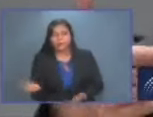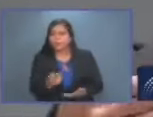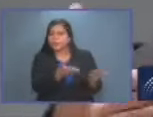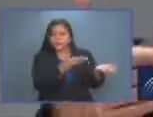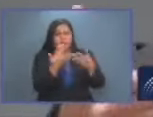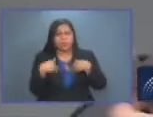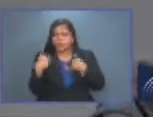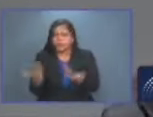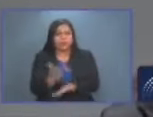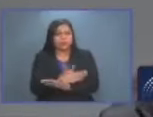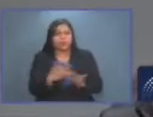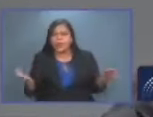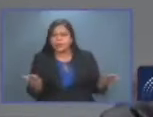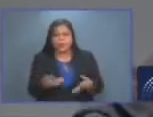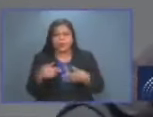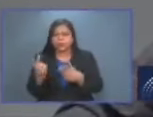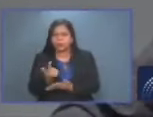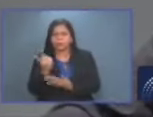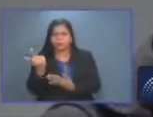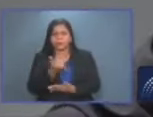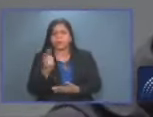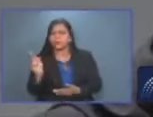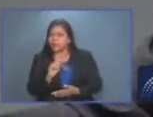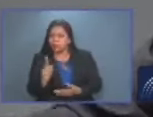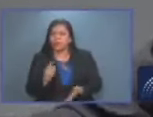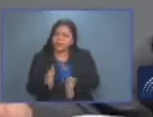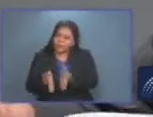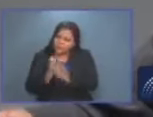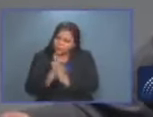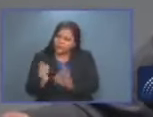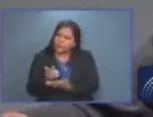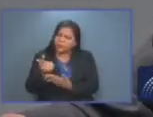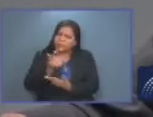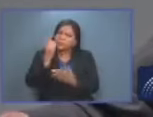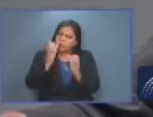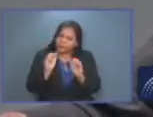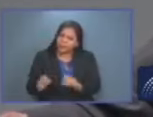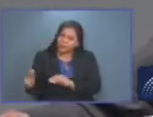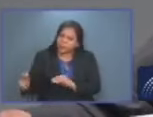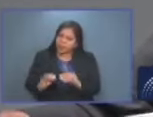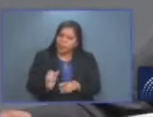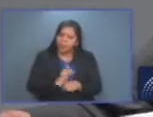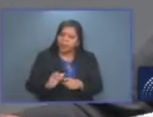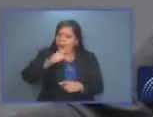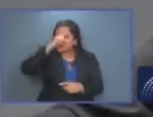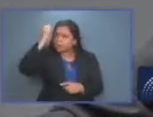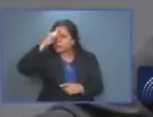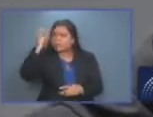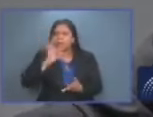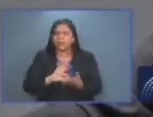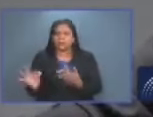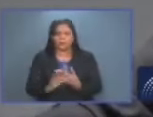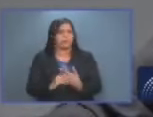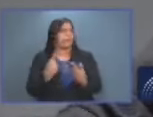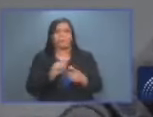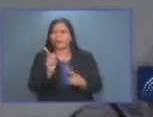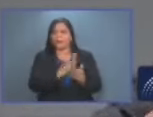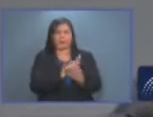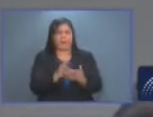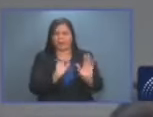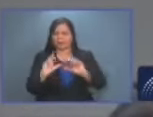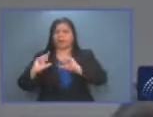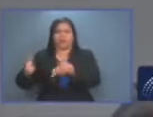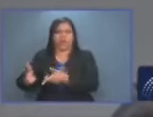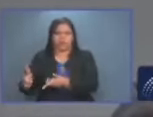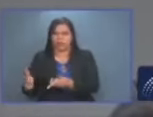nada a la boca le pidió a la boca que ejecutara un trabajo y un proyecto pero no le donó nada